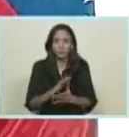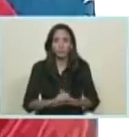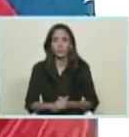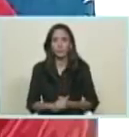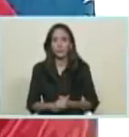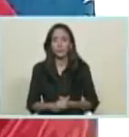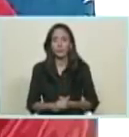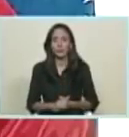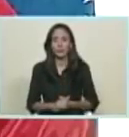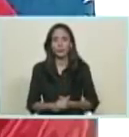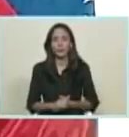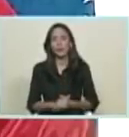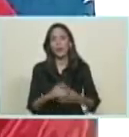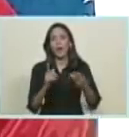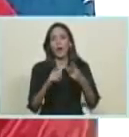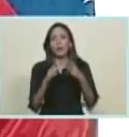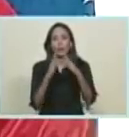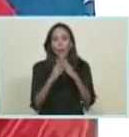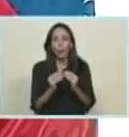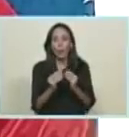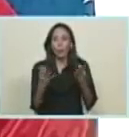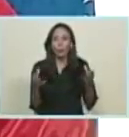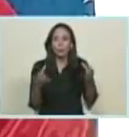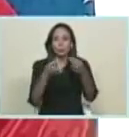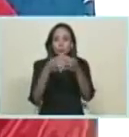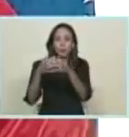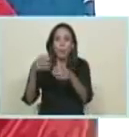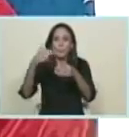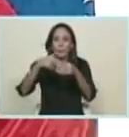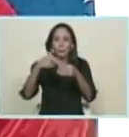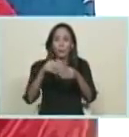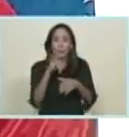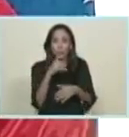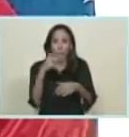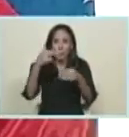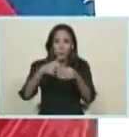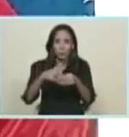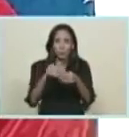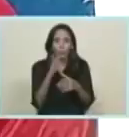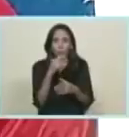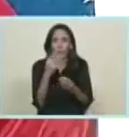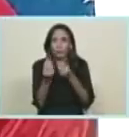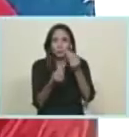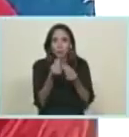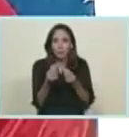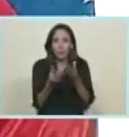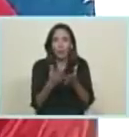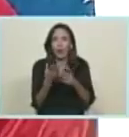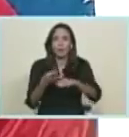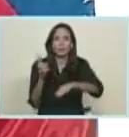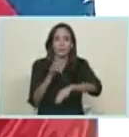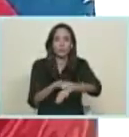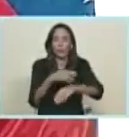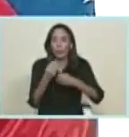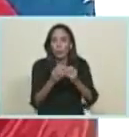Se impuso la dependencia del petróleo y de la renta petrolera, que es lo peor.